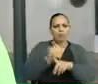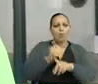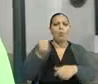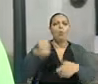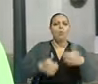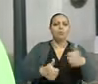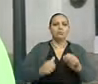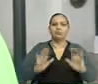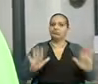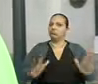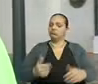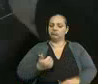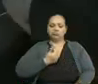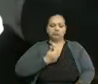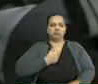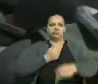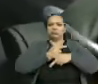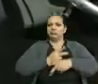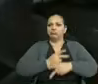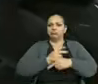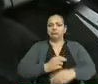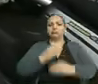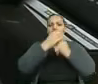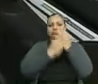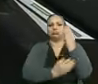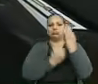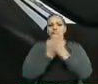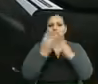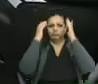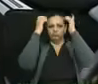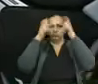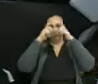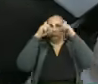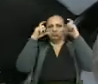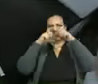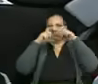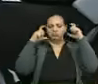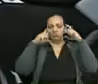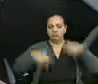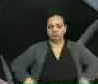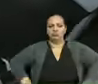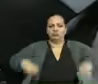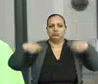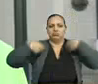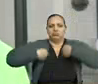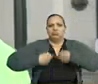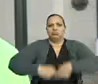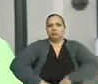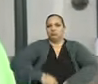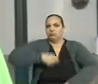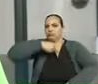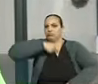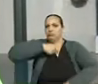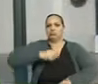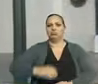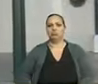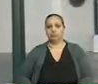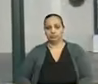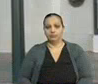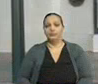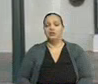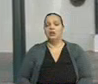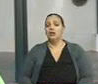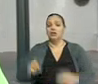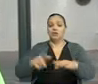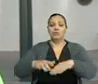el protocolo como un sospechoso de COVID. Se utilizó lo que es el equipo de protección personal, se desinfectó la escena,